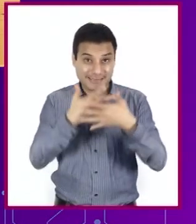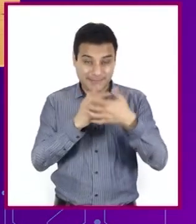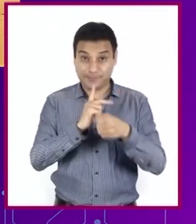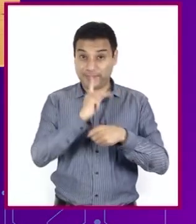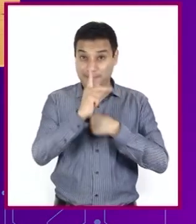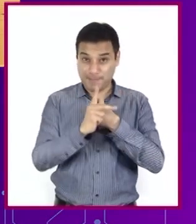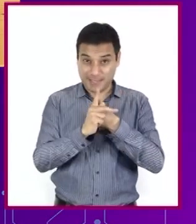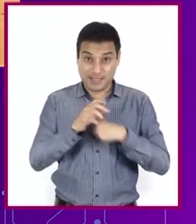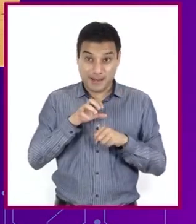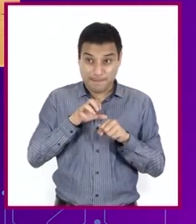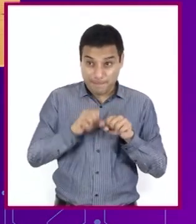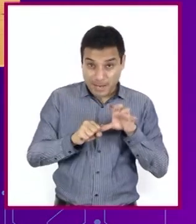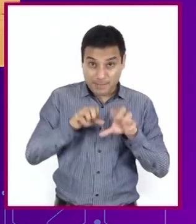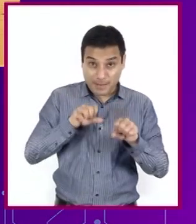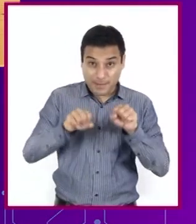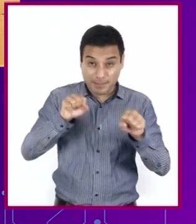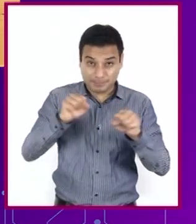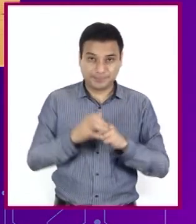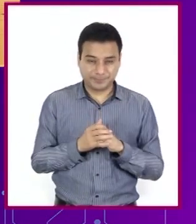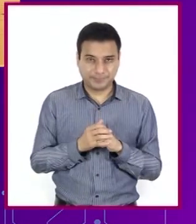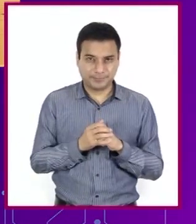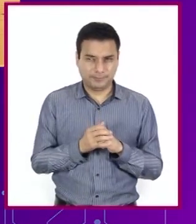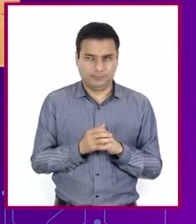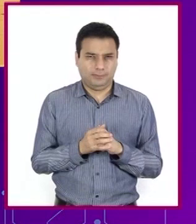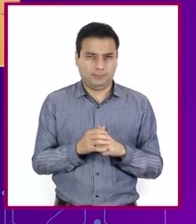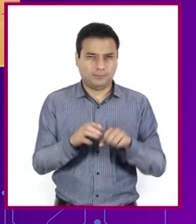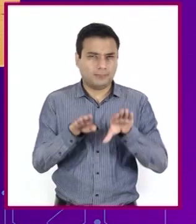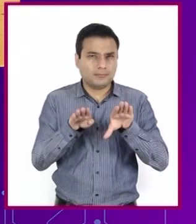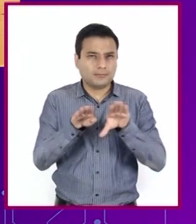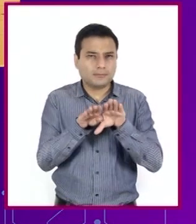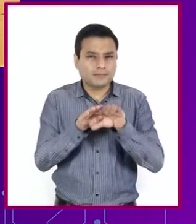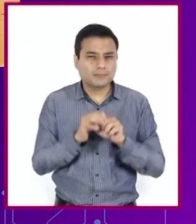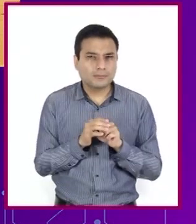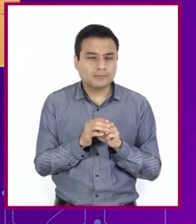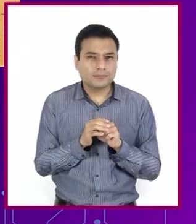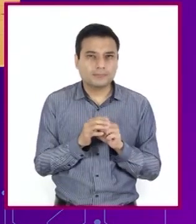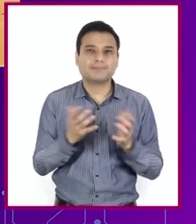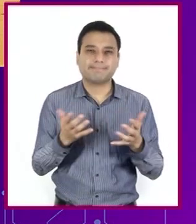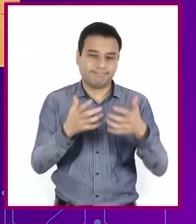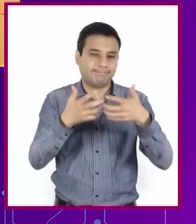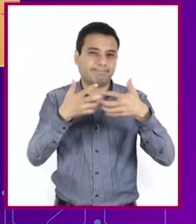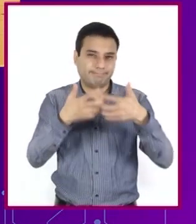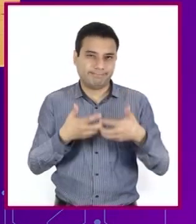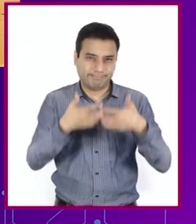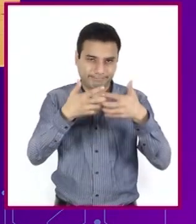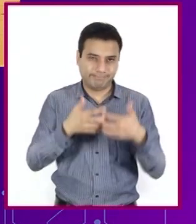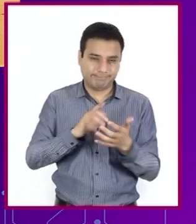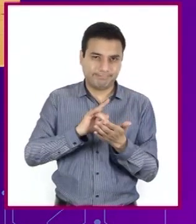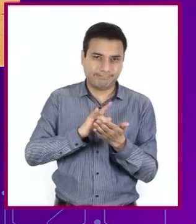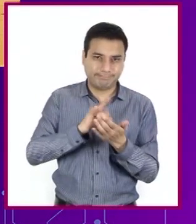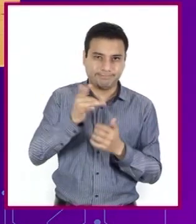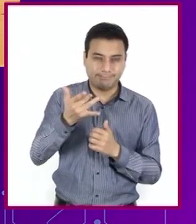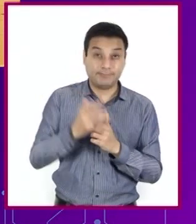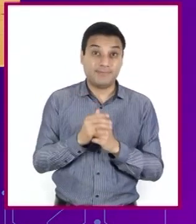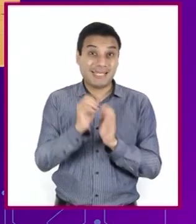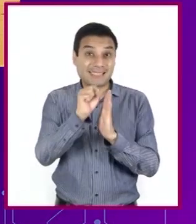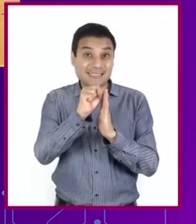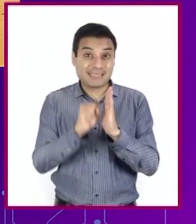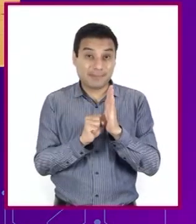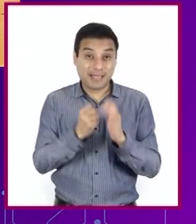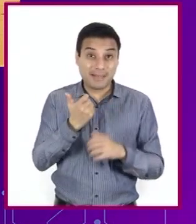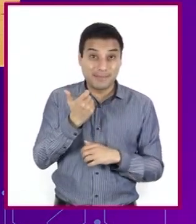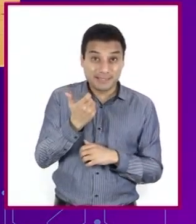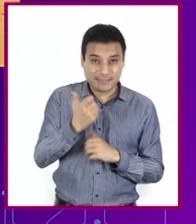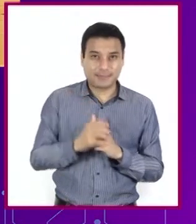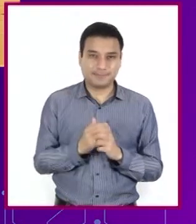y colonización estuvieron impulsadas principalmente por el desarrollo de la industria, ya que el sistema capitalista cada